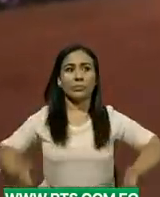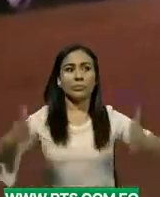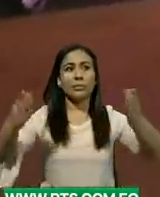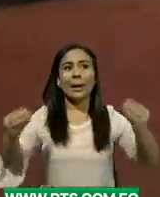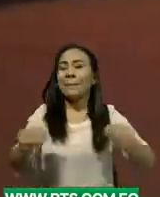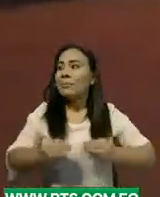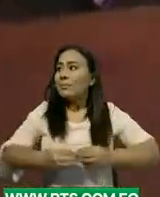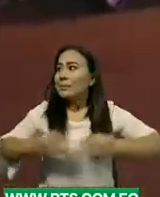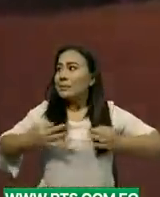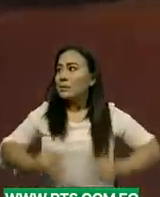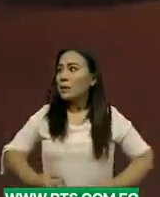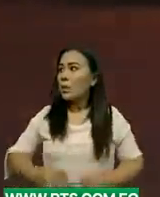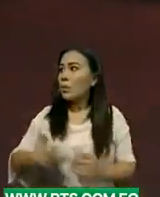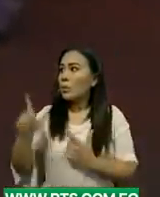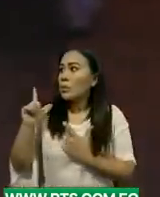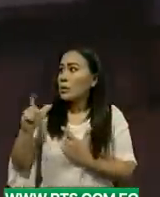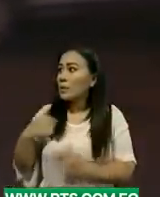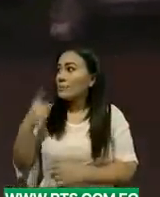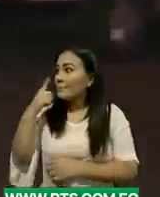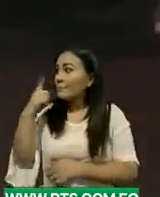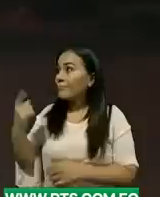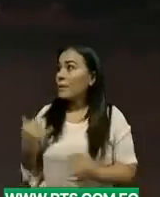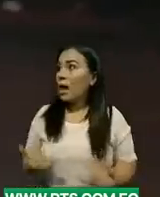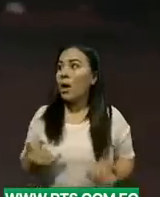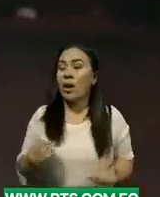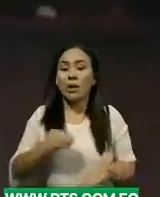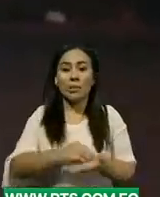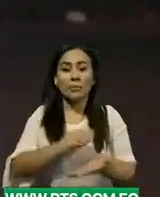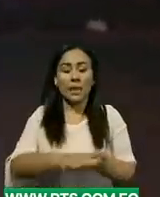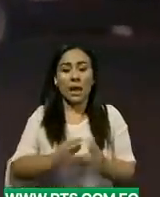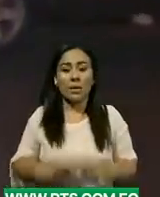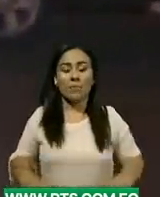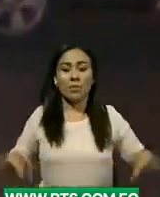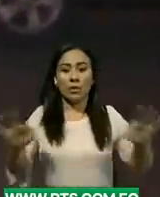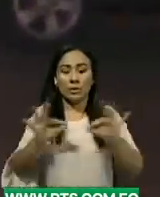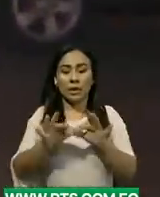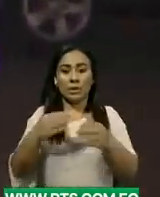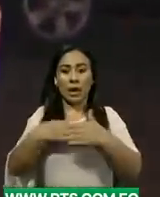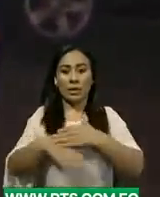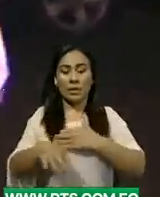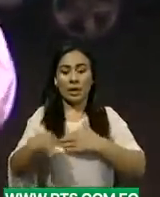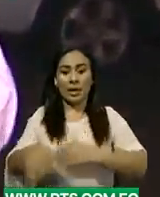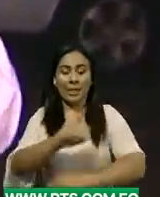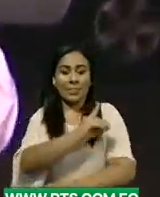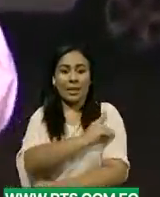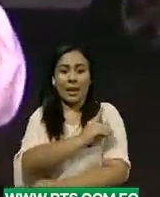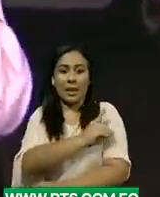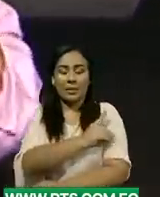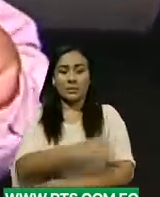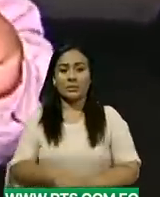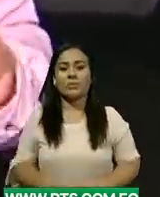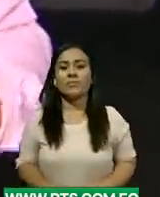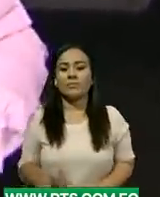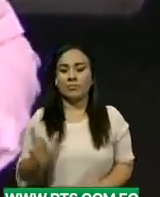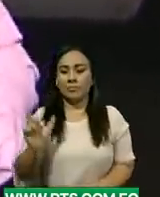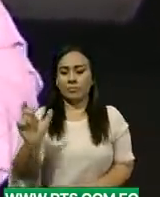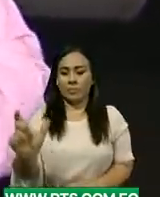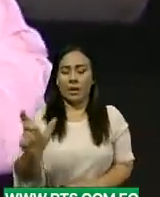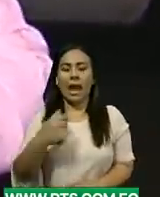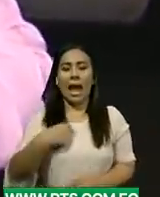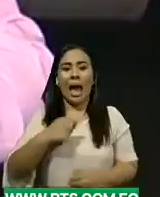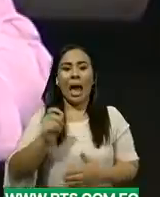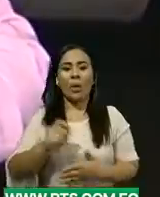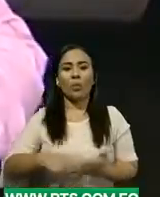la seguridad. Vale indicar que el único requisito para poder ingresar a esta delegación es la credencial